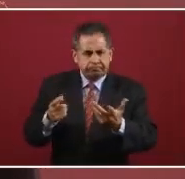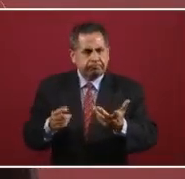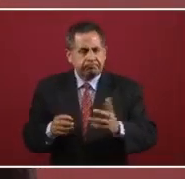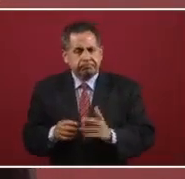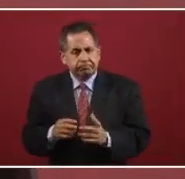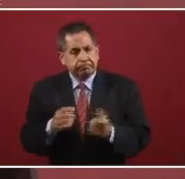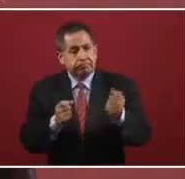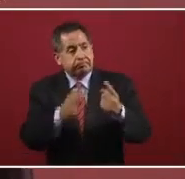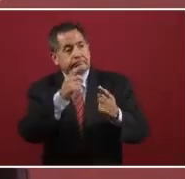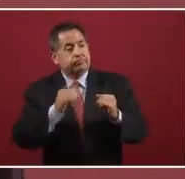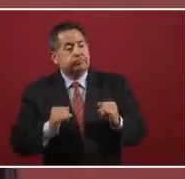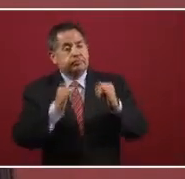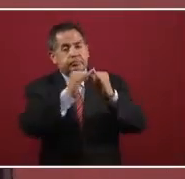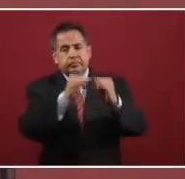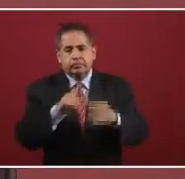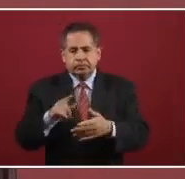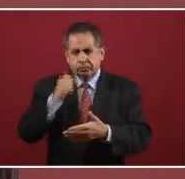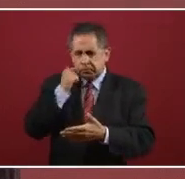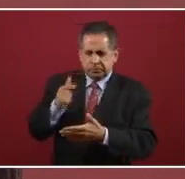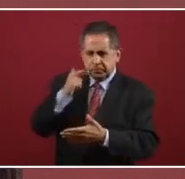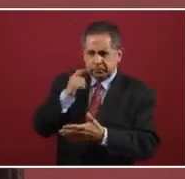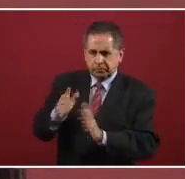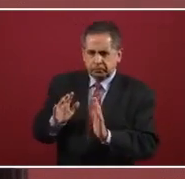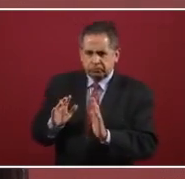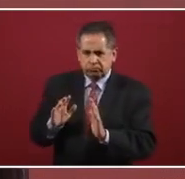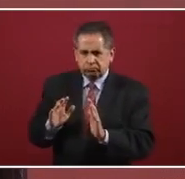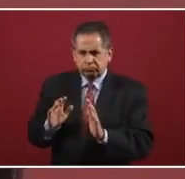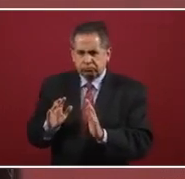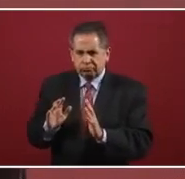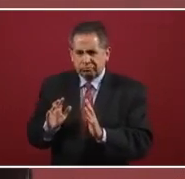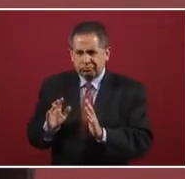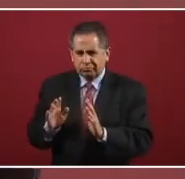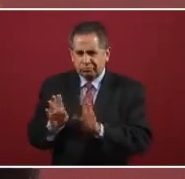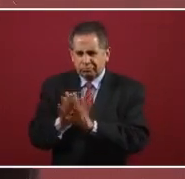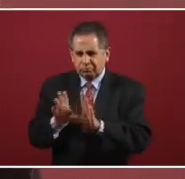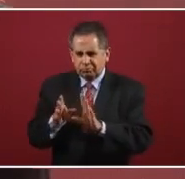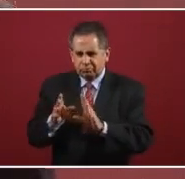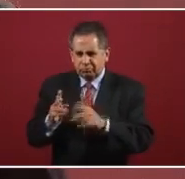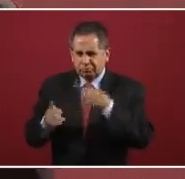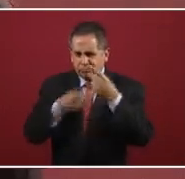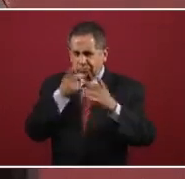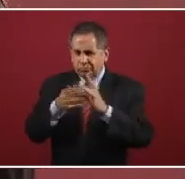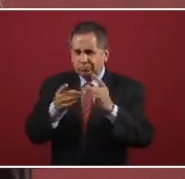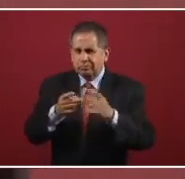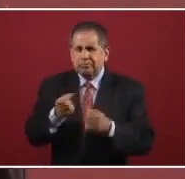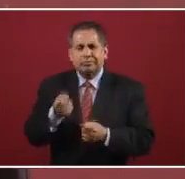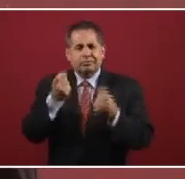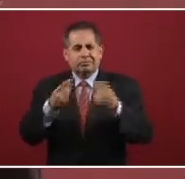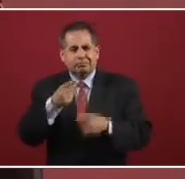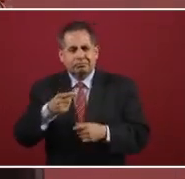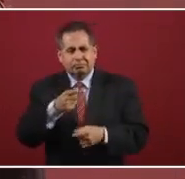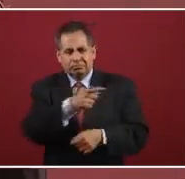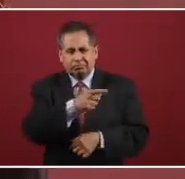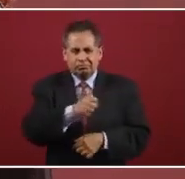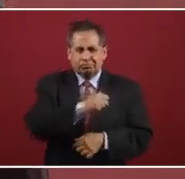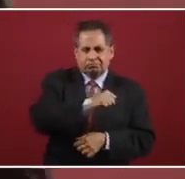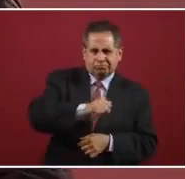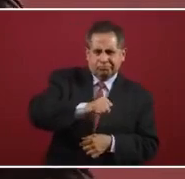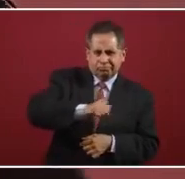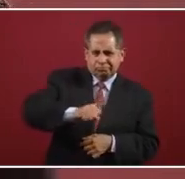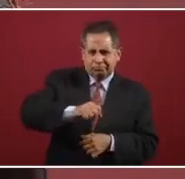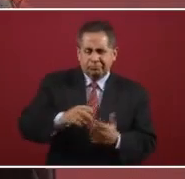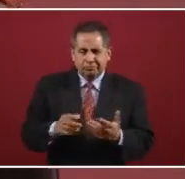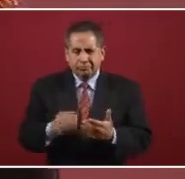efectivamente las dependencias no quieren. Puedes decir, esto que decía el licenciado, hay mucha resistencia todavía. El elefante